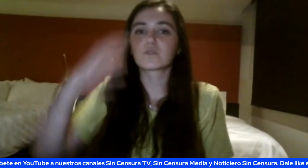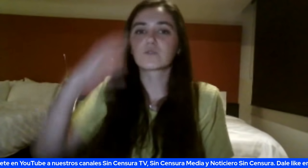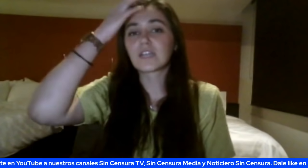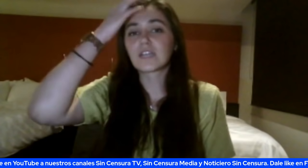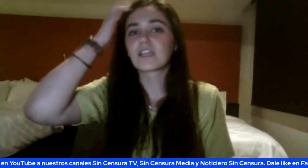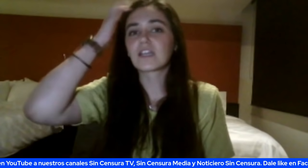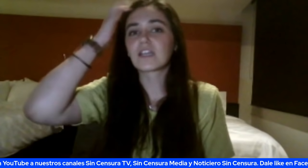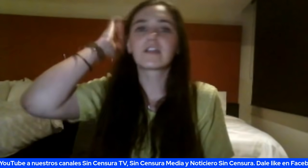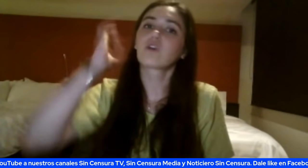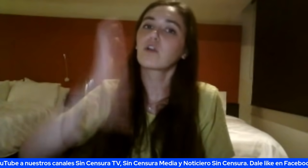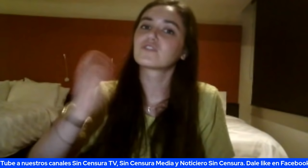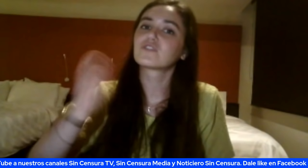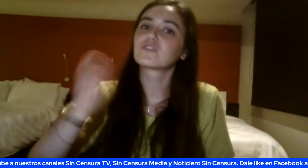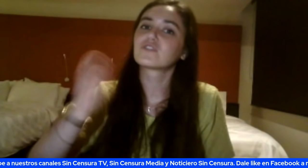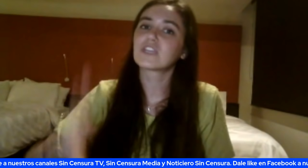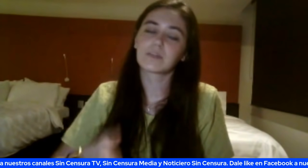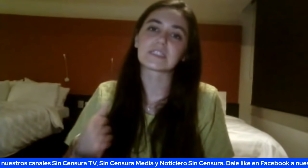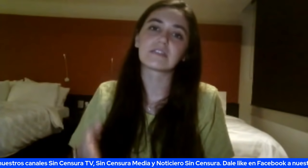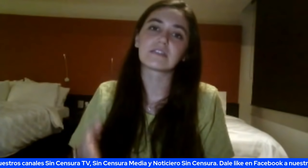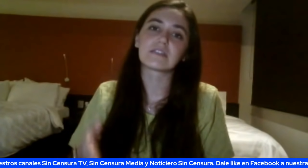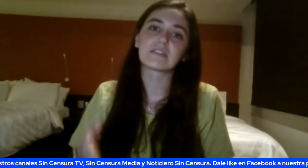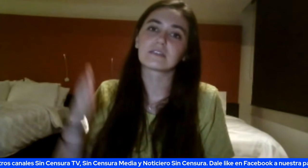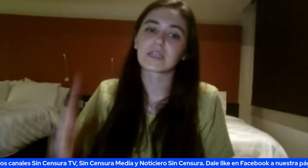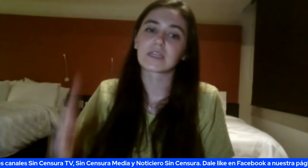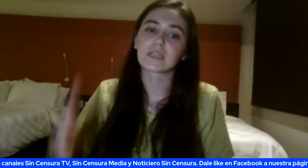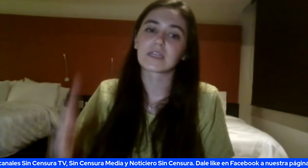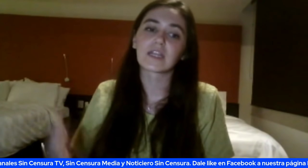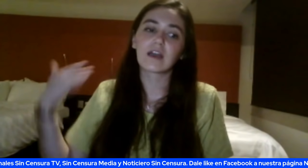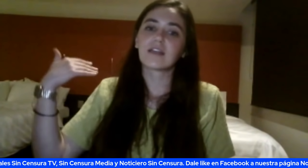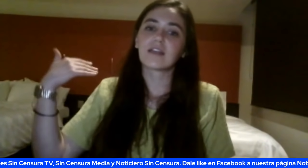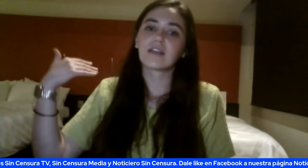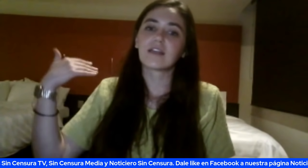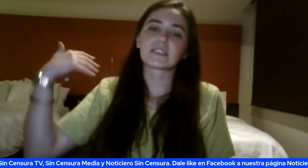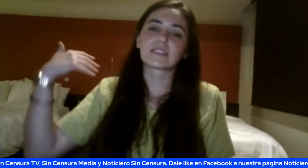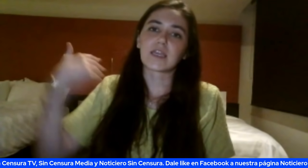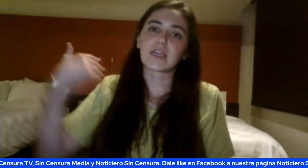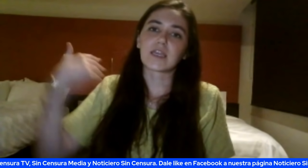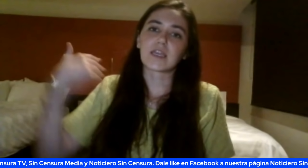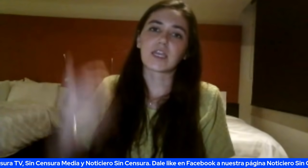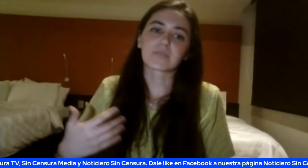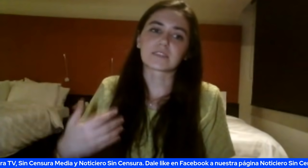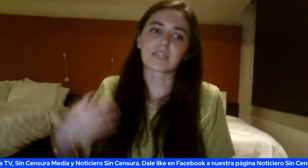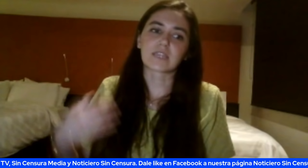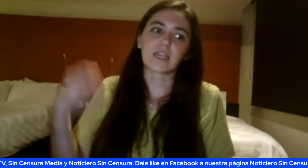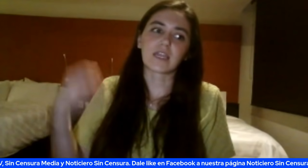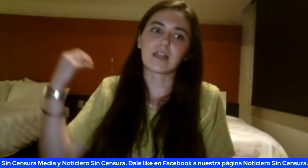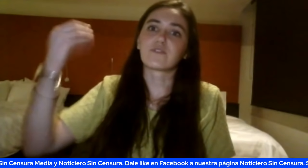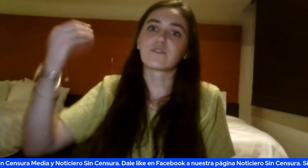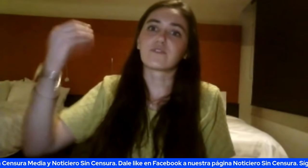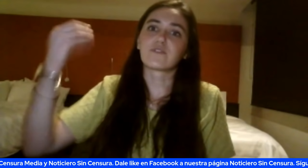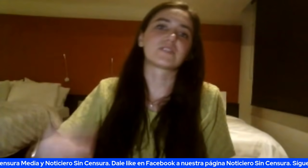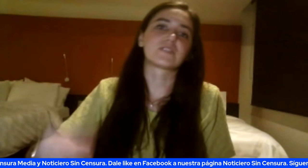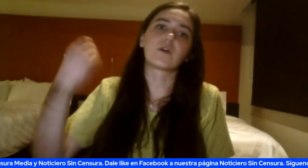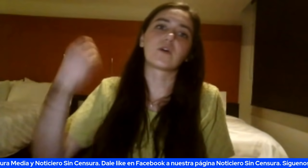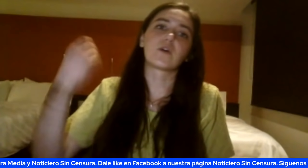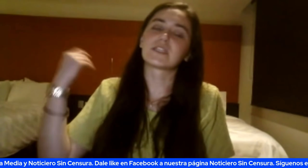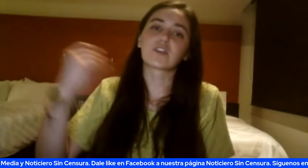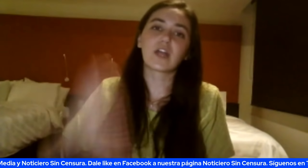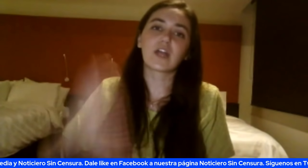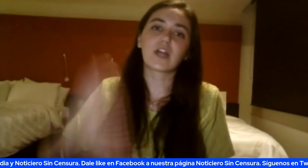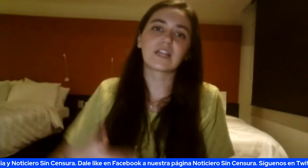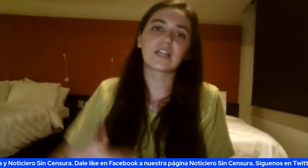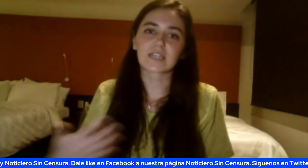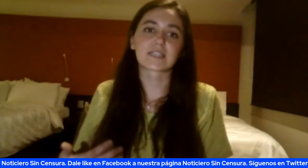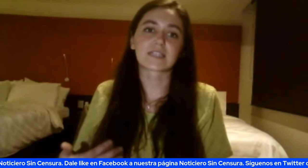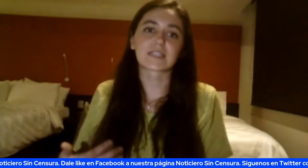discusión que tiene que abrir todos los días el presidente, desde la mañanera, desde la información, desde todas las